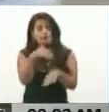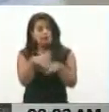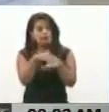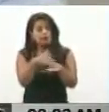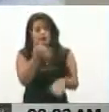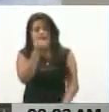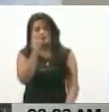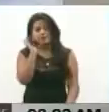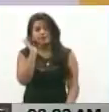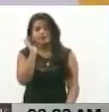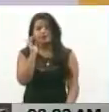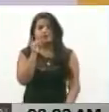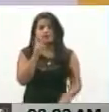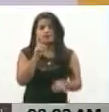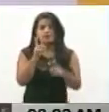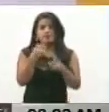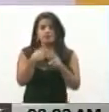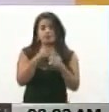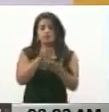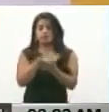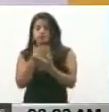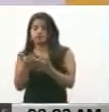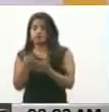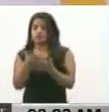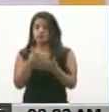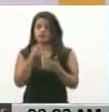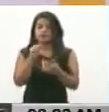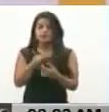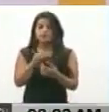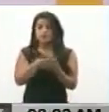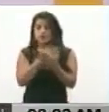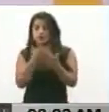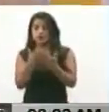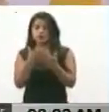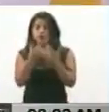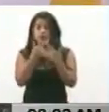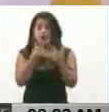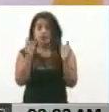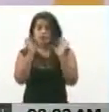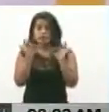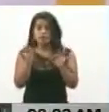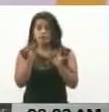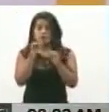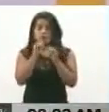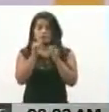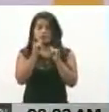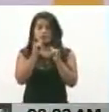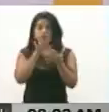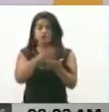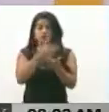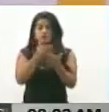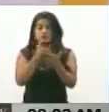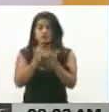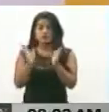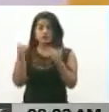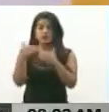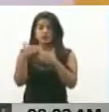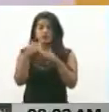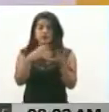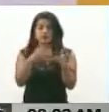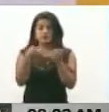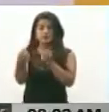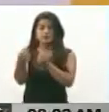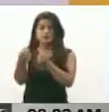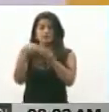así, pero bueno, se traduce ese lenguaje informático, se logra empaquetar, se recibe en la